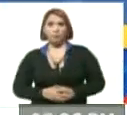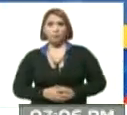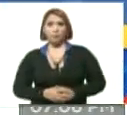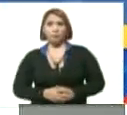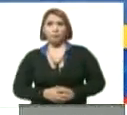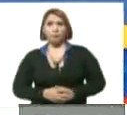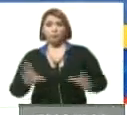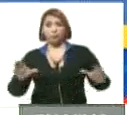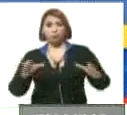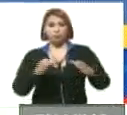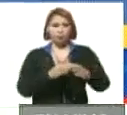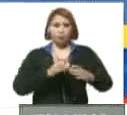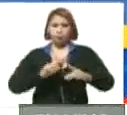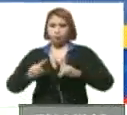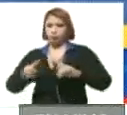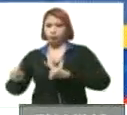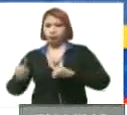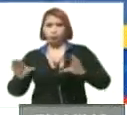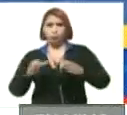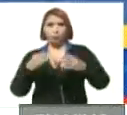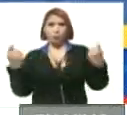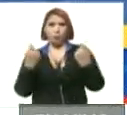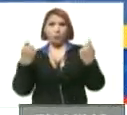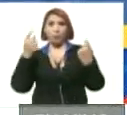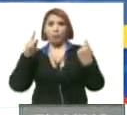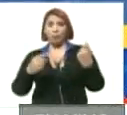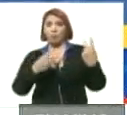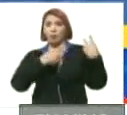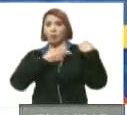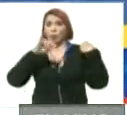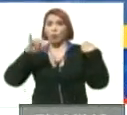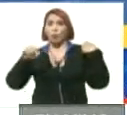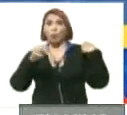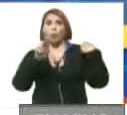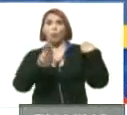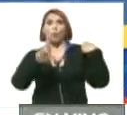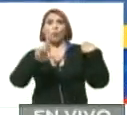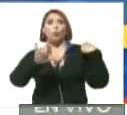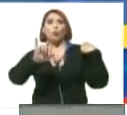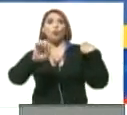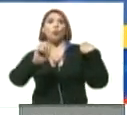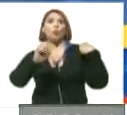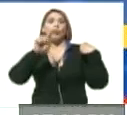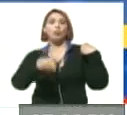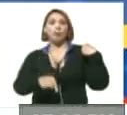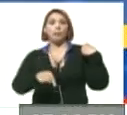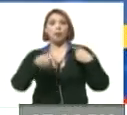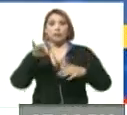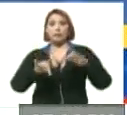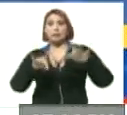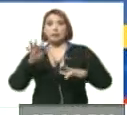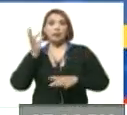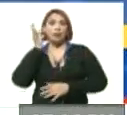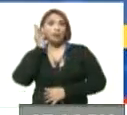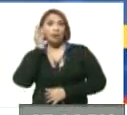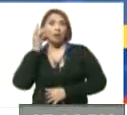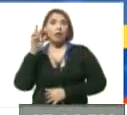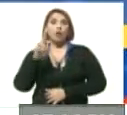En el equipo de organización del comando de campaña está su jefe Julio León Heredia y la secretaria Robetza Poleo.